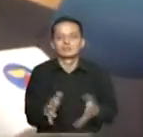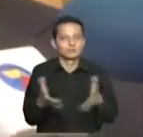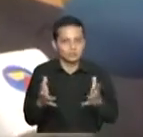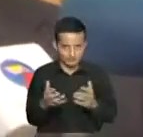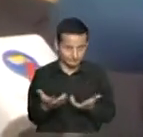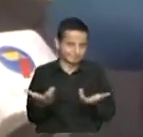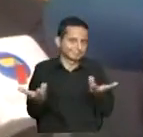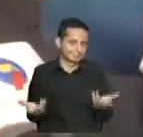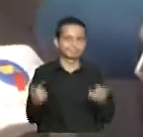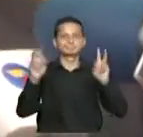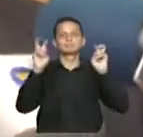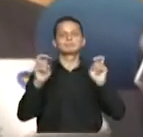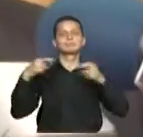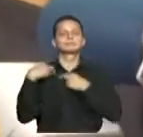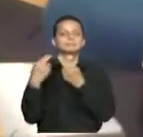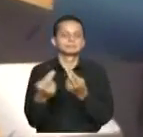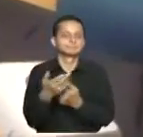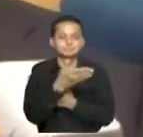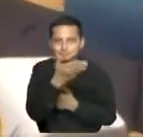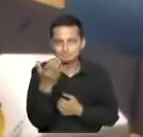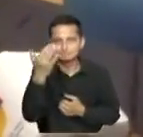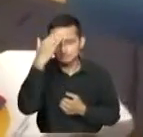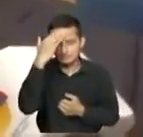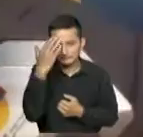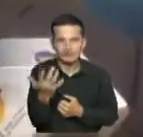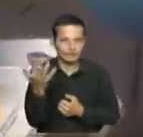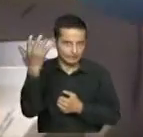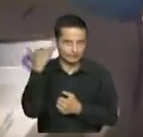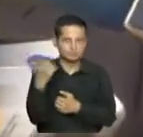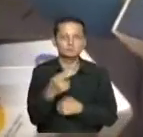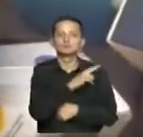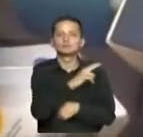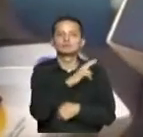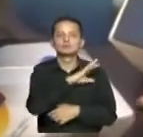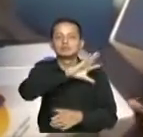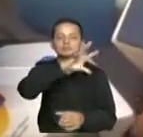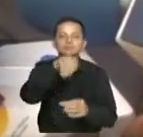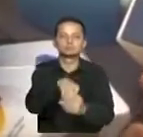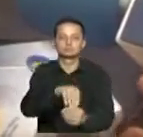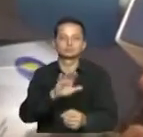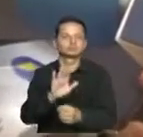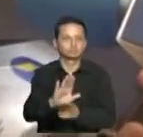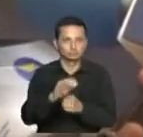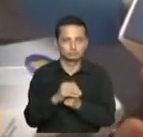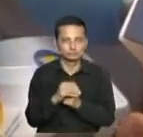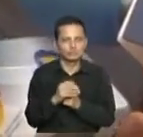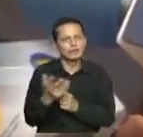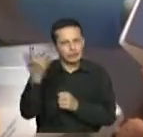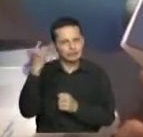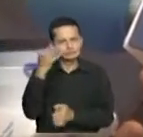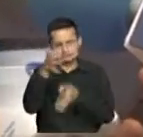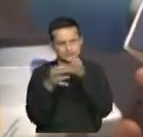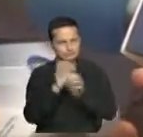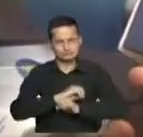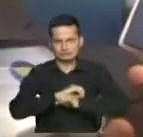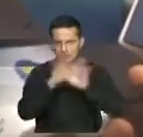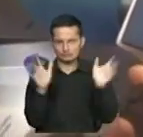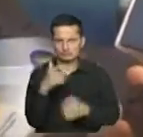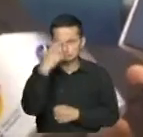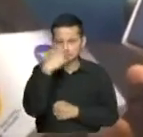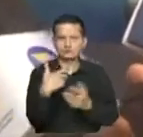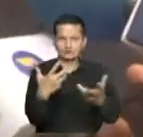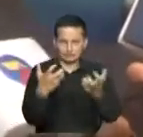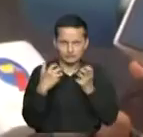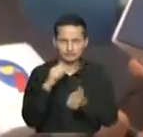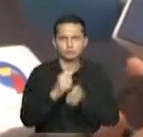de competencia, como hemos señalado, de la Universidad Andina. Quedó claro de quién existe voluntad de